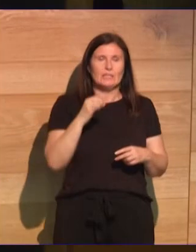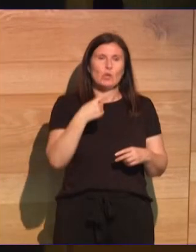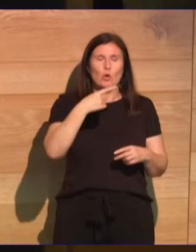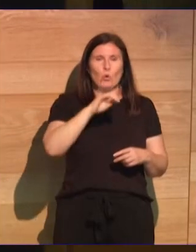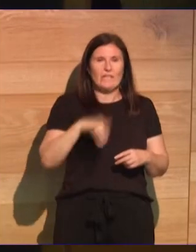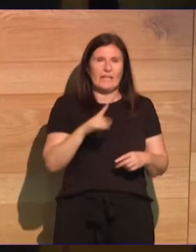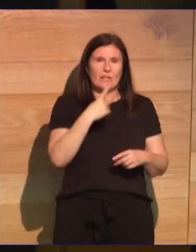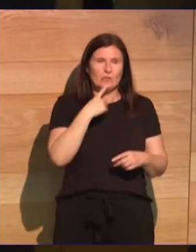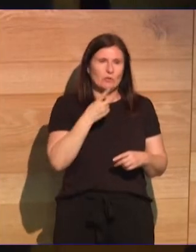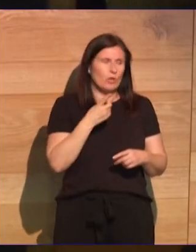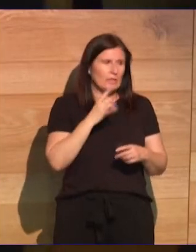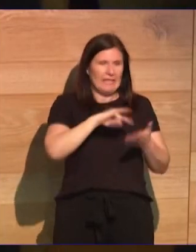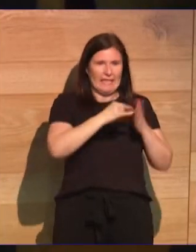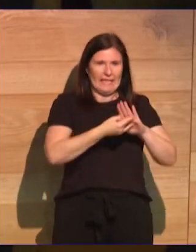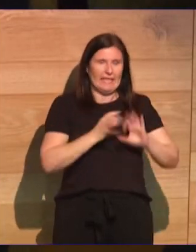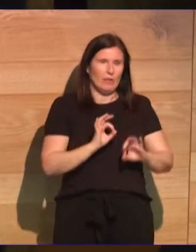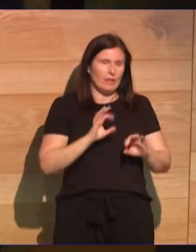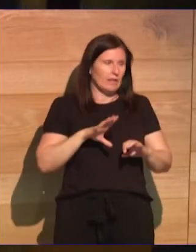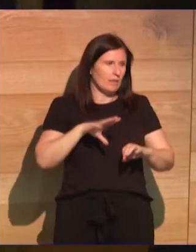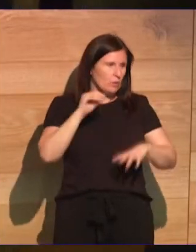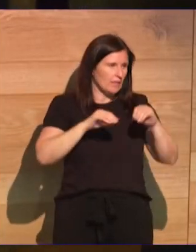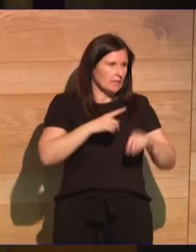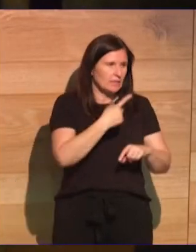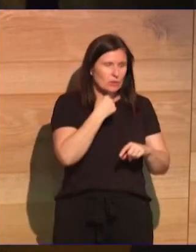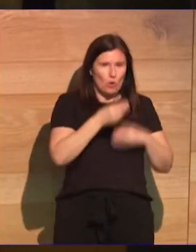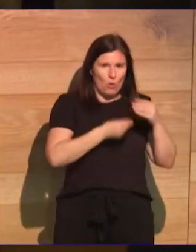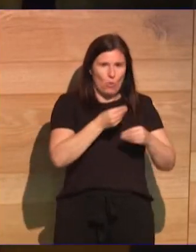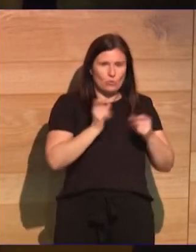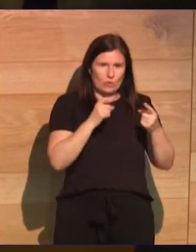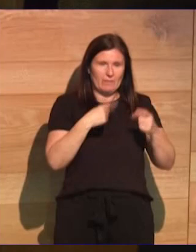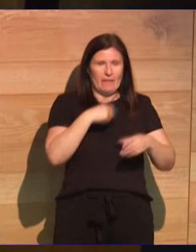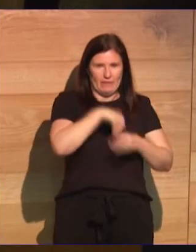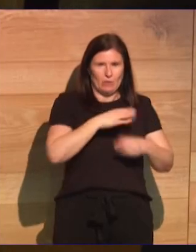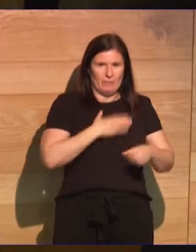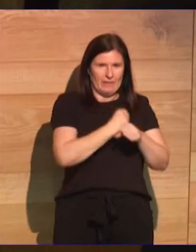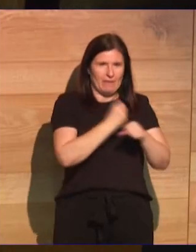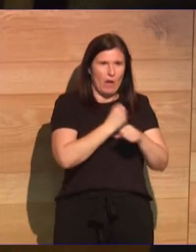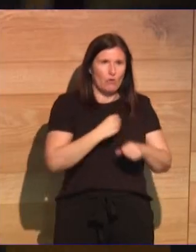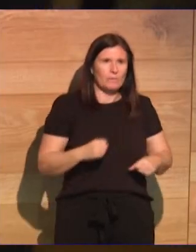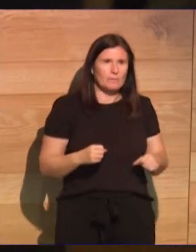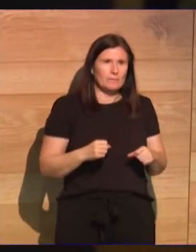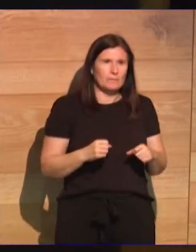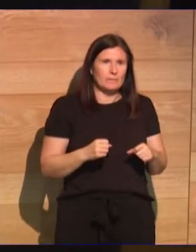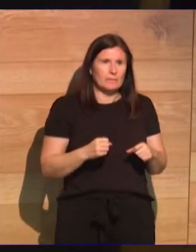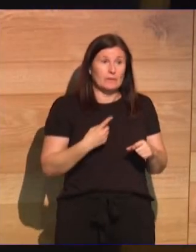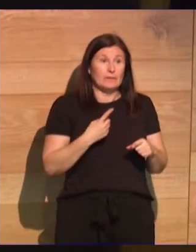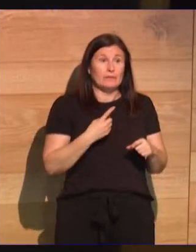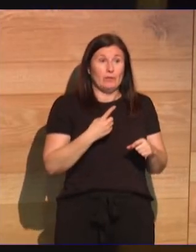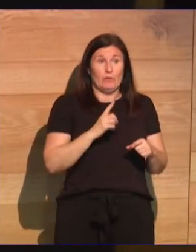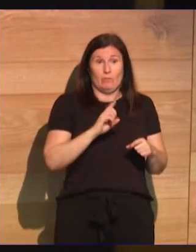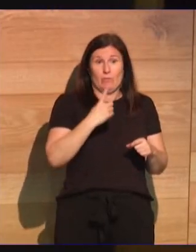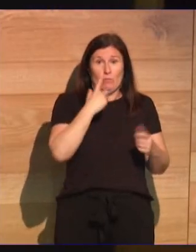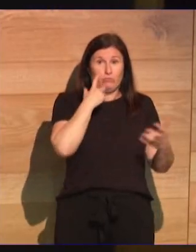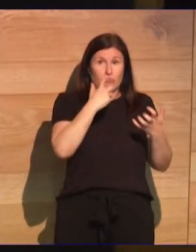y sí que utilizo la inteligencia artificial generativa en mi trabajo. Y lo primero que querría resaltar es que